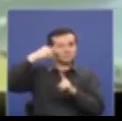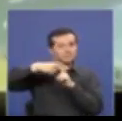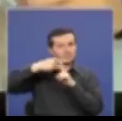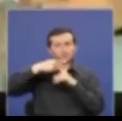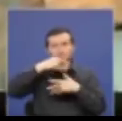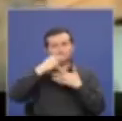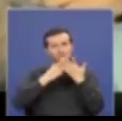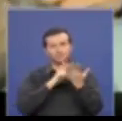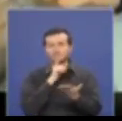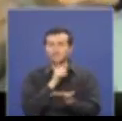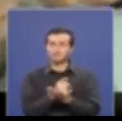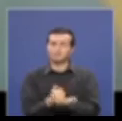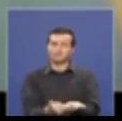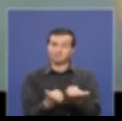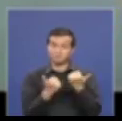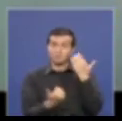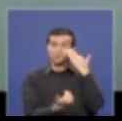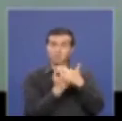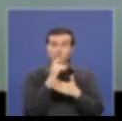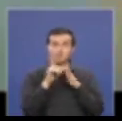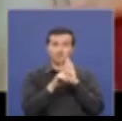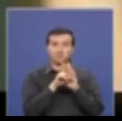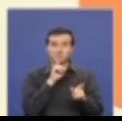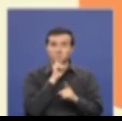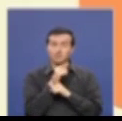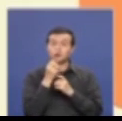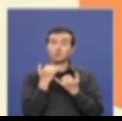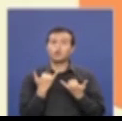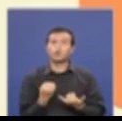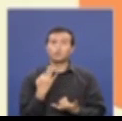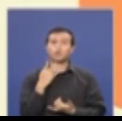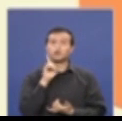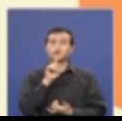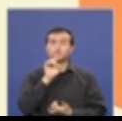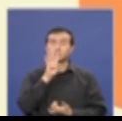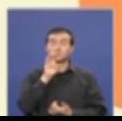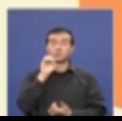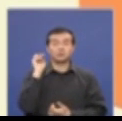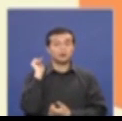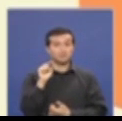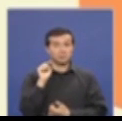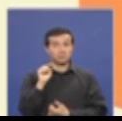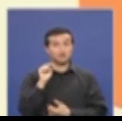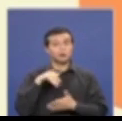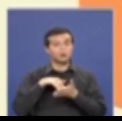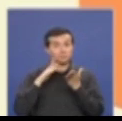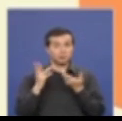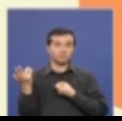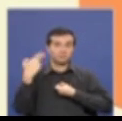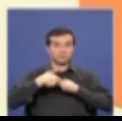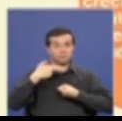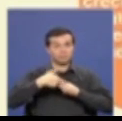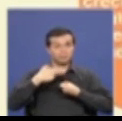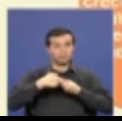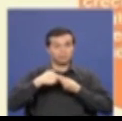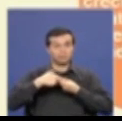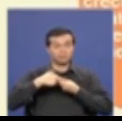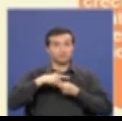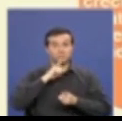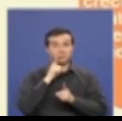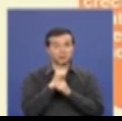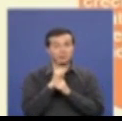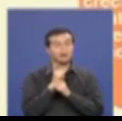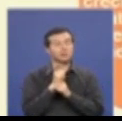son muchas. Con la nueva ley se registra un incremento de 140.000 estudiantes más, con importantes aumentos